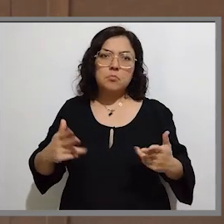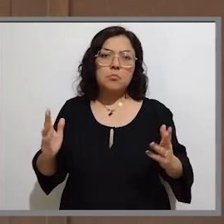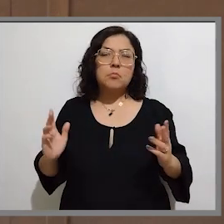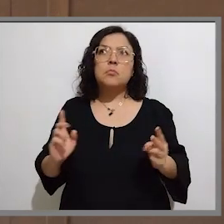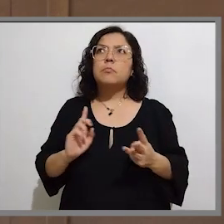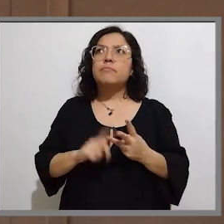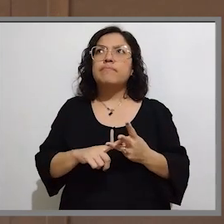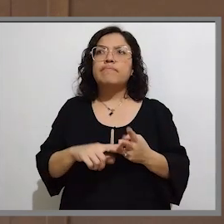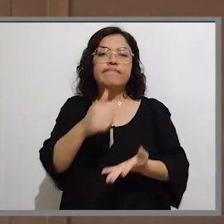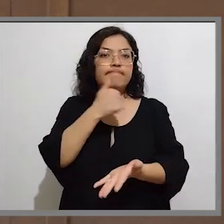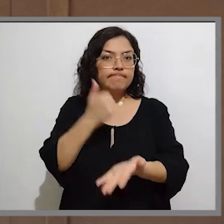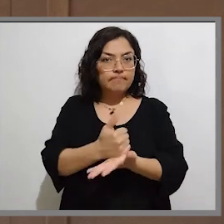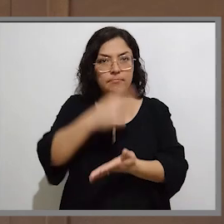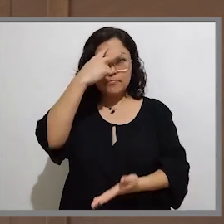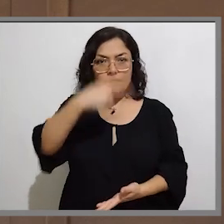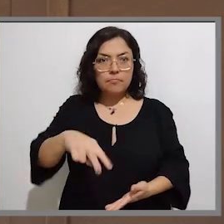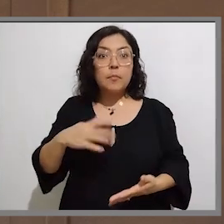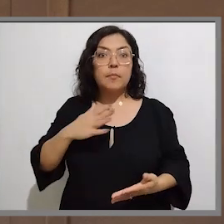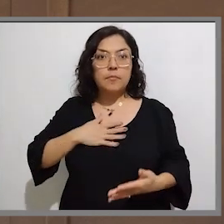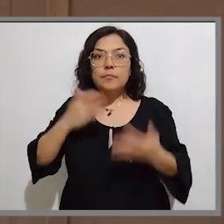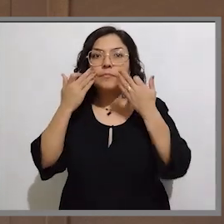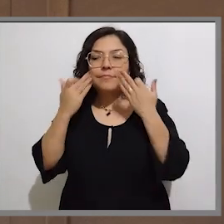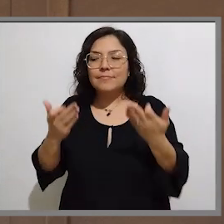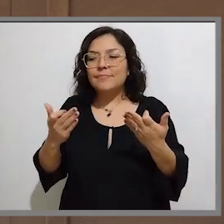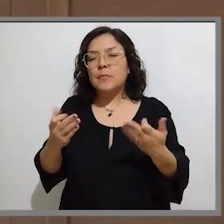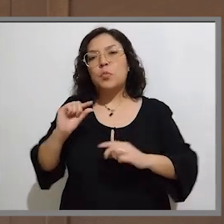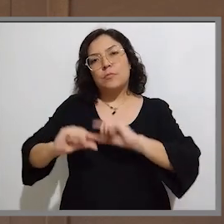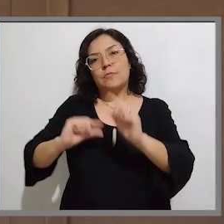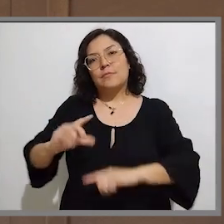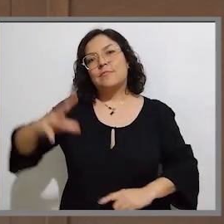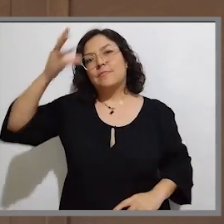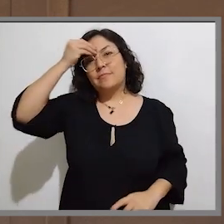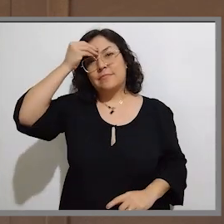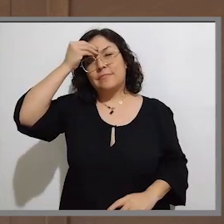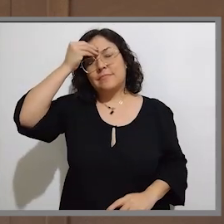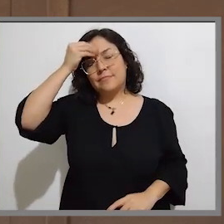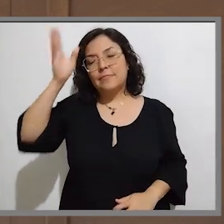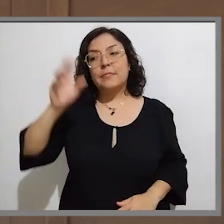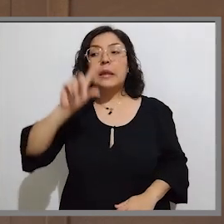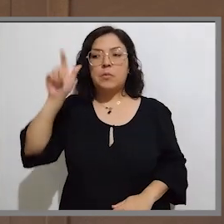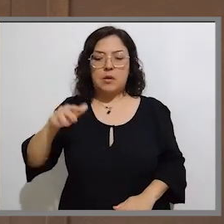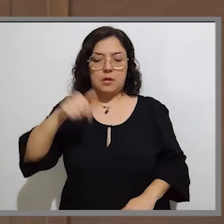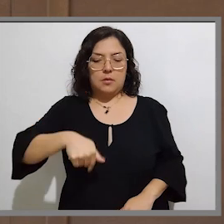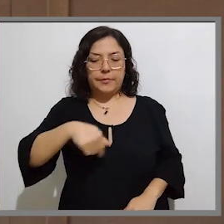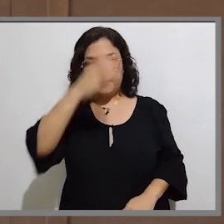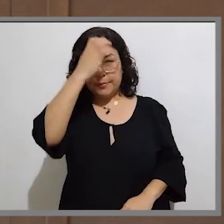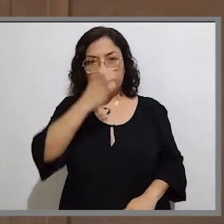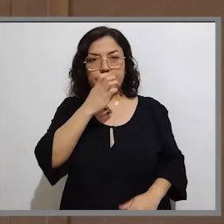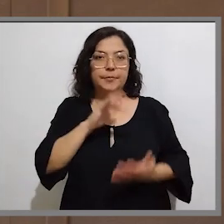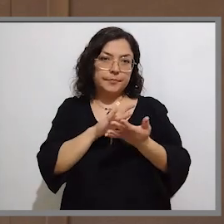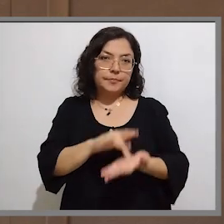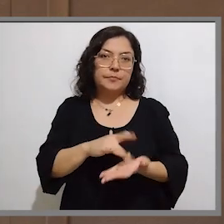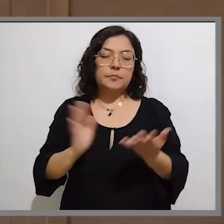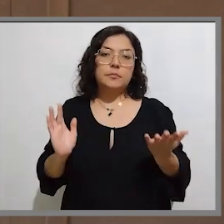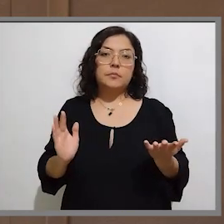citar algunos, la Ciudad de México. Y de alguna otra forma esto nos permite enriquecer posteriormente nuestros propios procesos. En